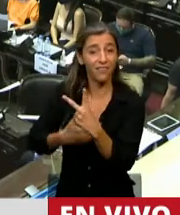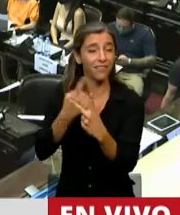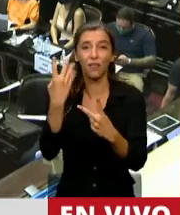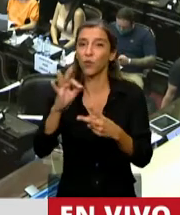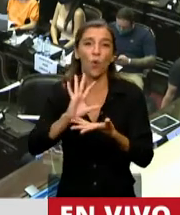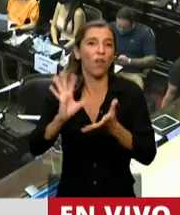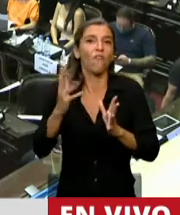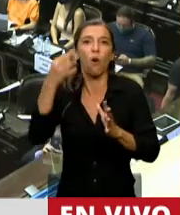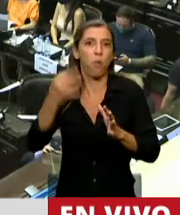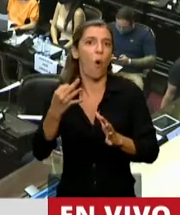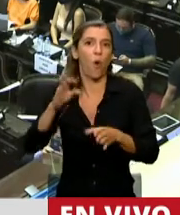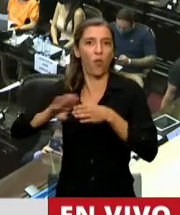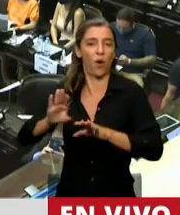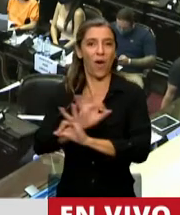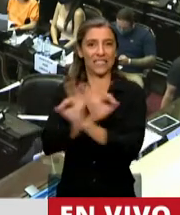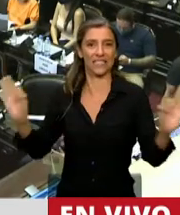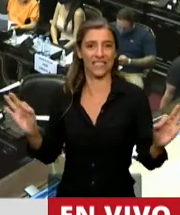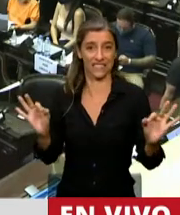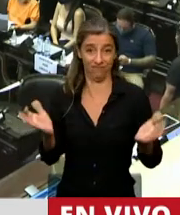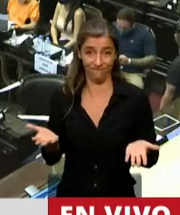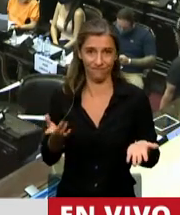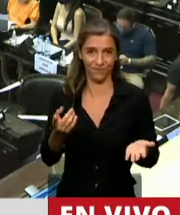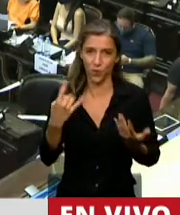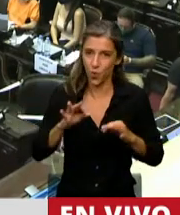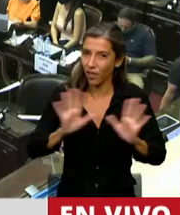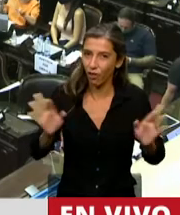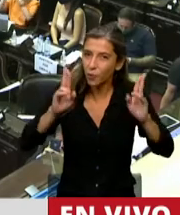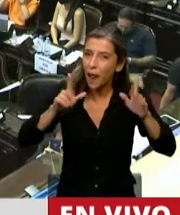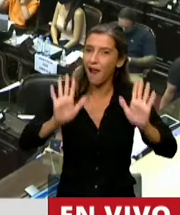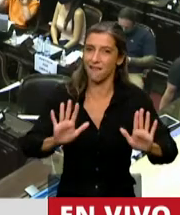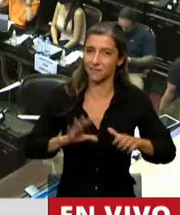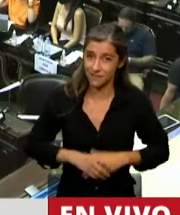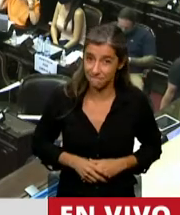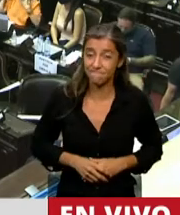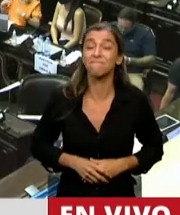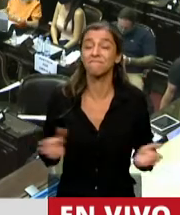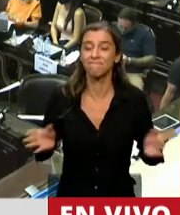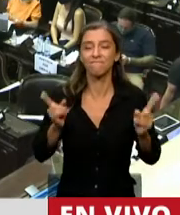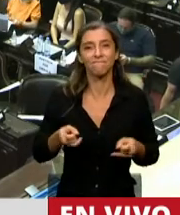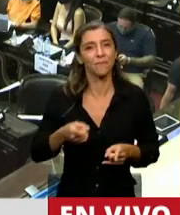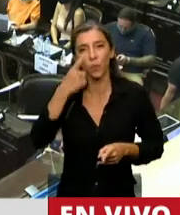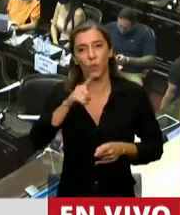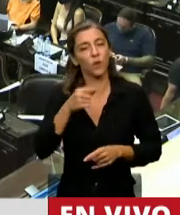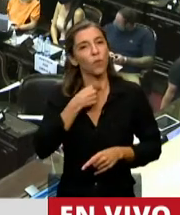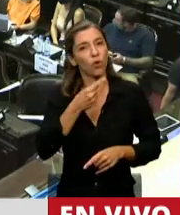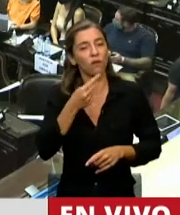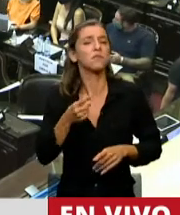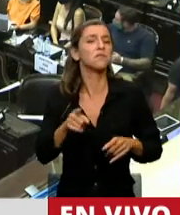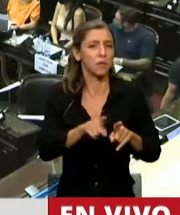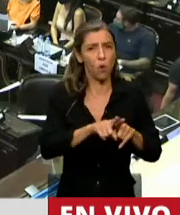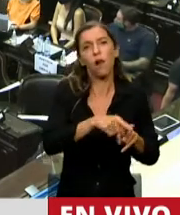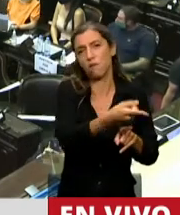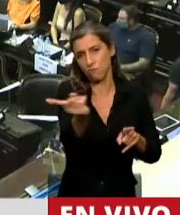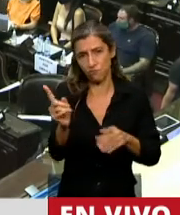terminar, simplemente, presidente, quiero reivindicar, por supuesto, a lo que han dicho muchos de